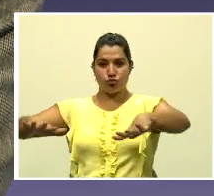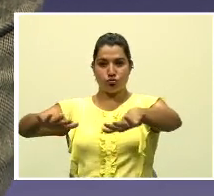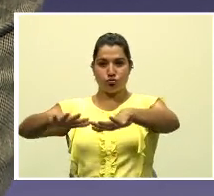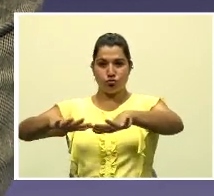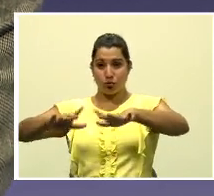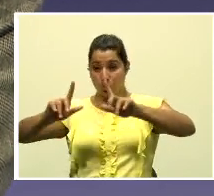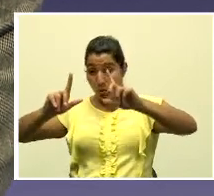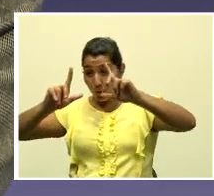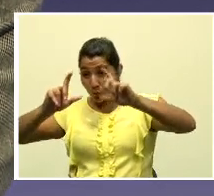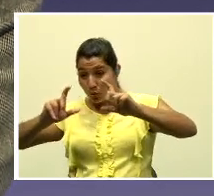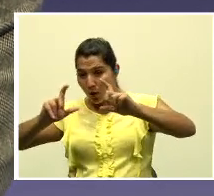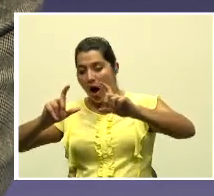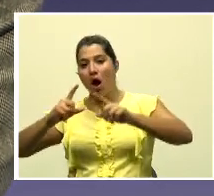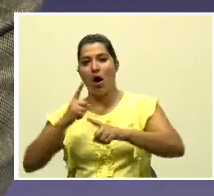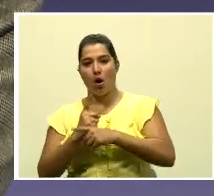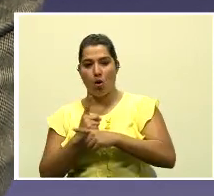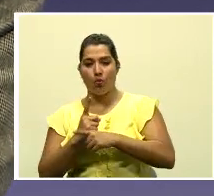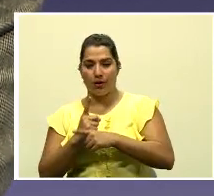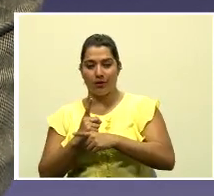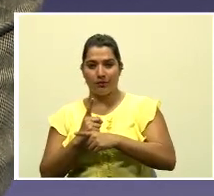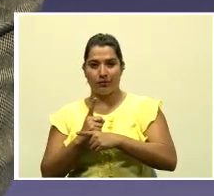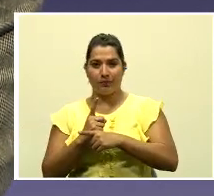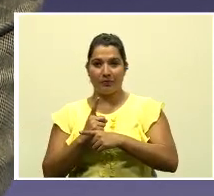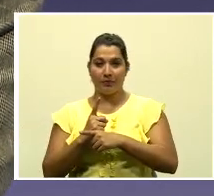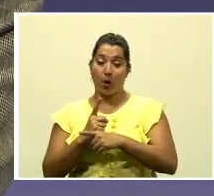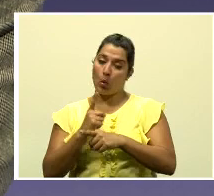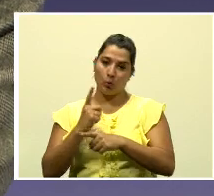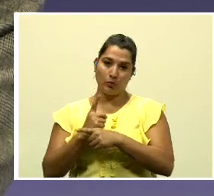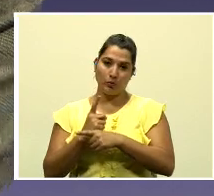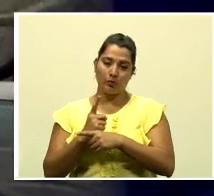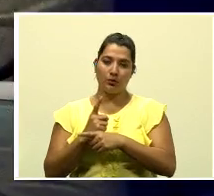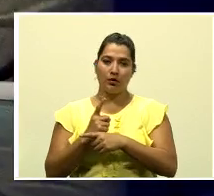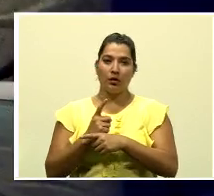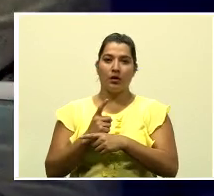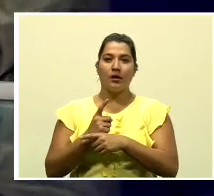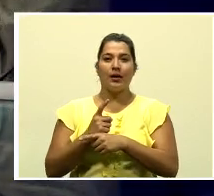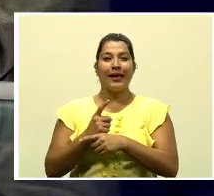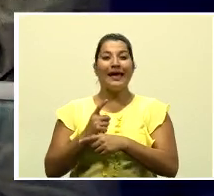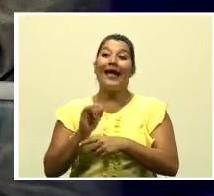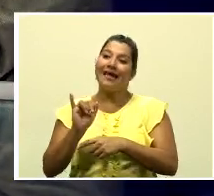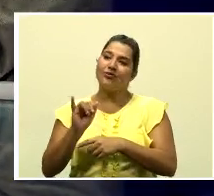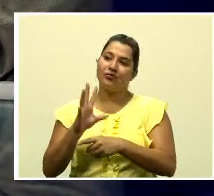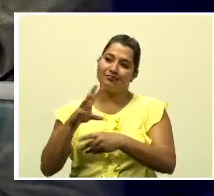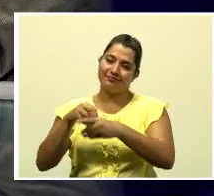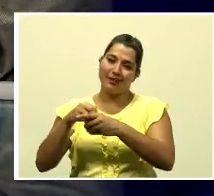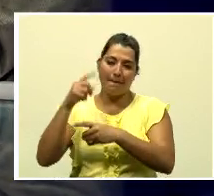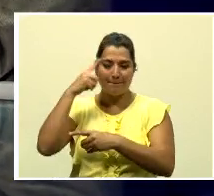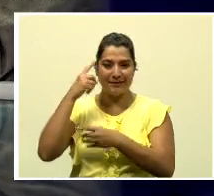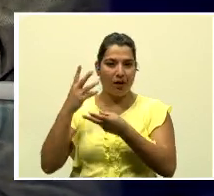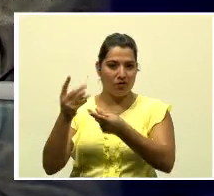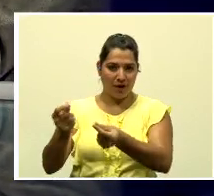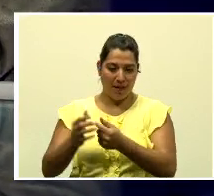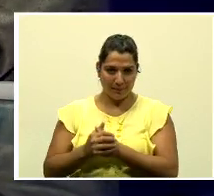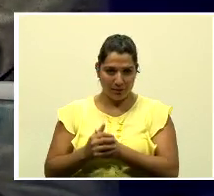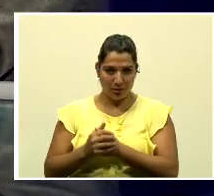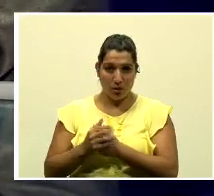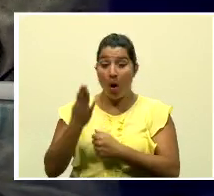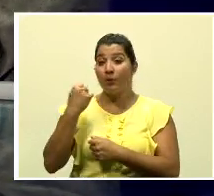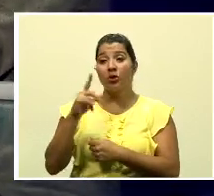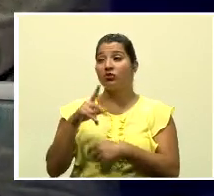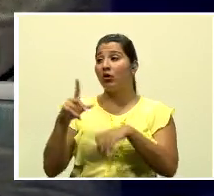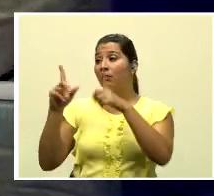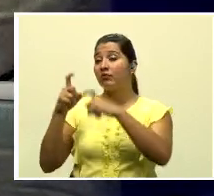va a resultar adecuada. Creo que ahí es parte del pensar rápido que hablábamos antes, porque no solo tomar una